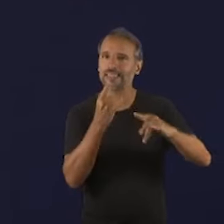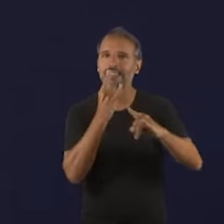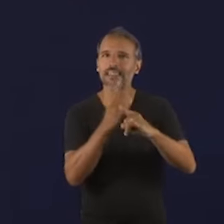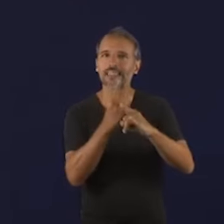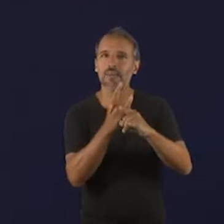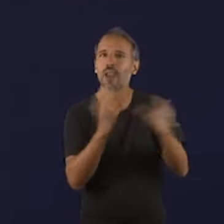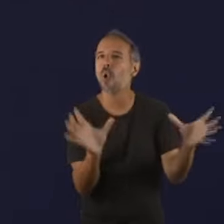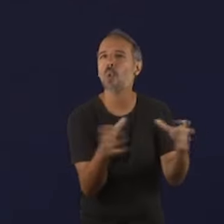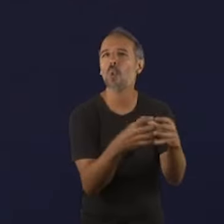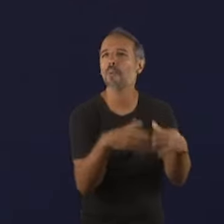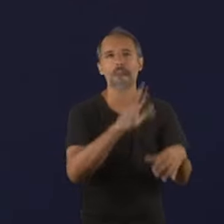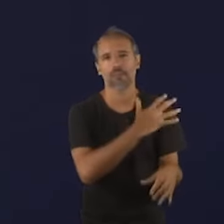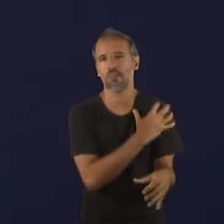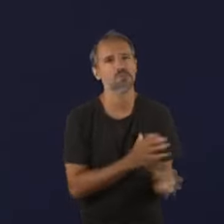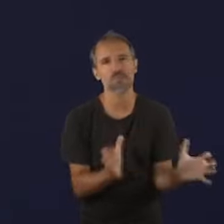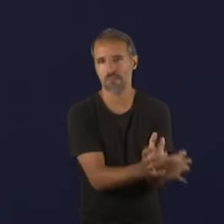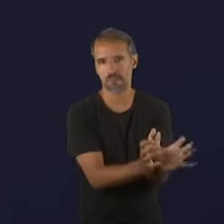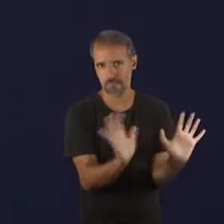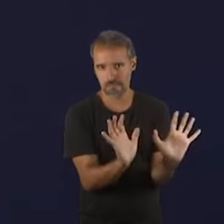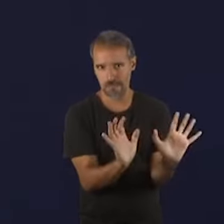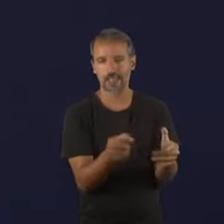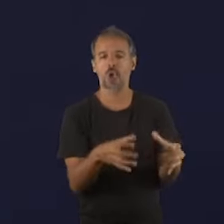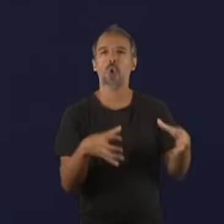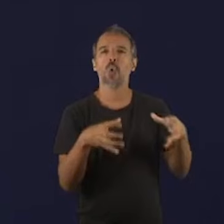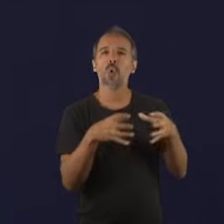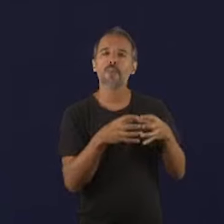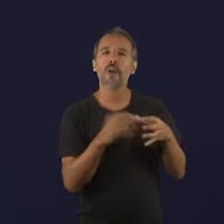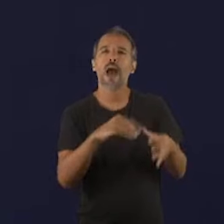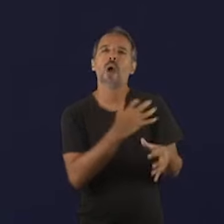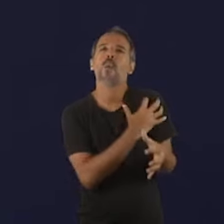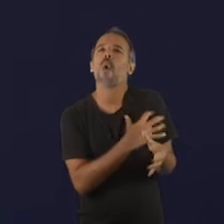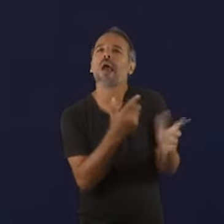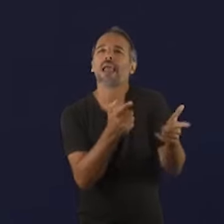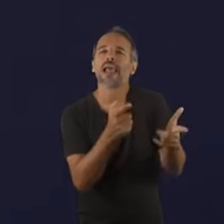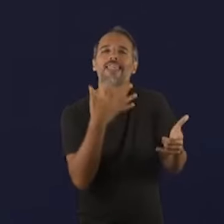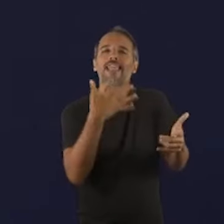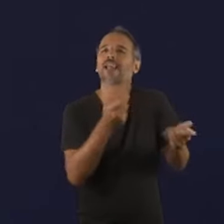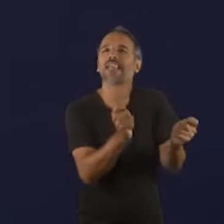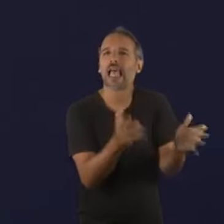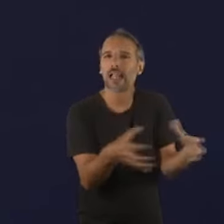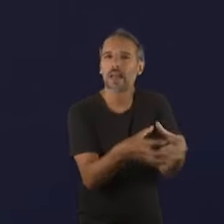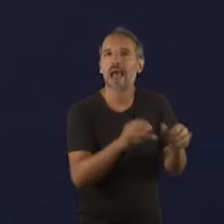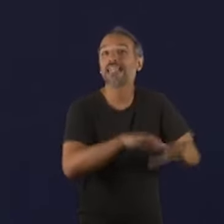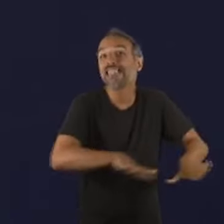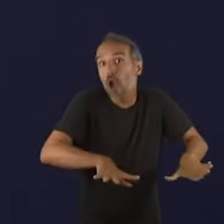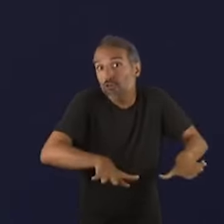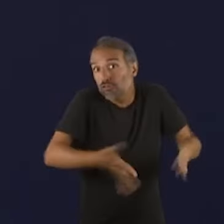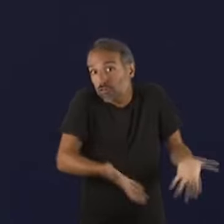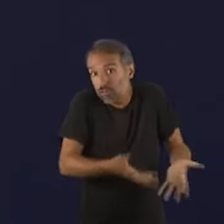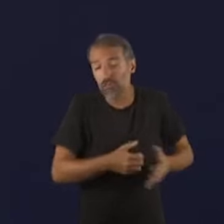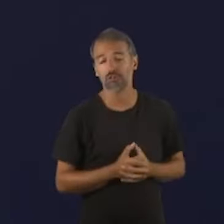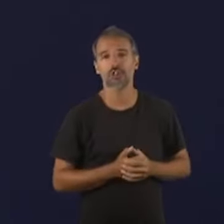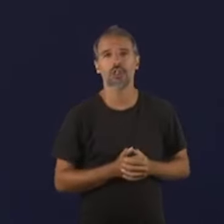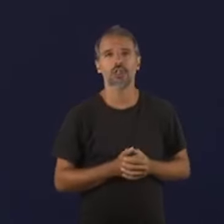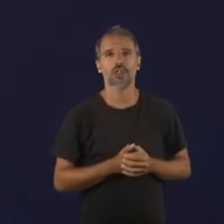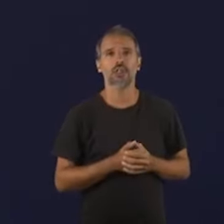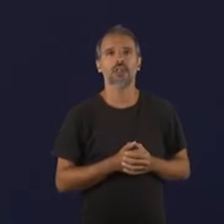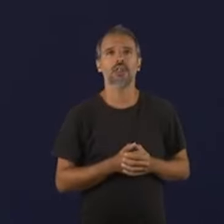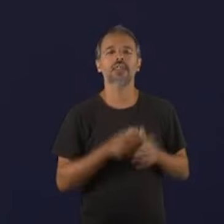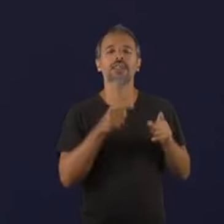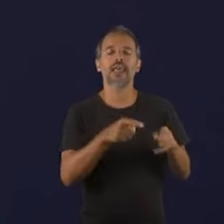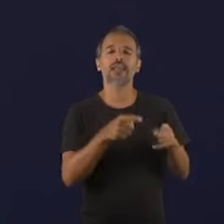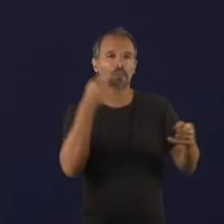los más vulnerables dentro del sector de los más vulnerables entendemos que son los más chicos y es a lo que vamos